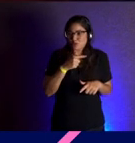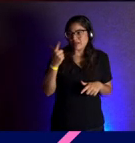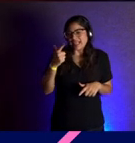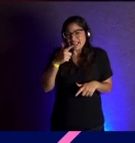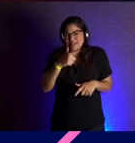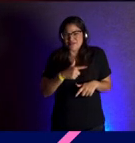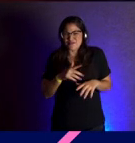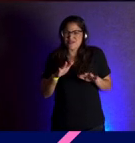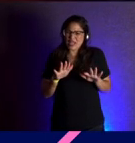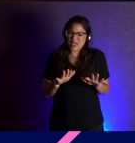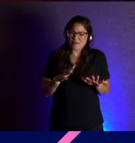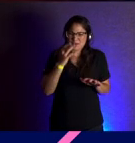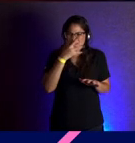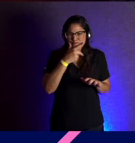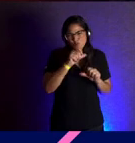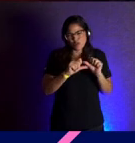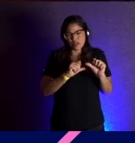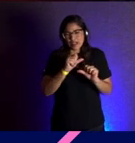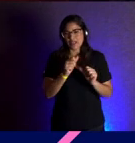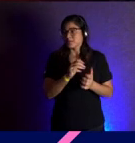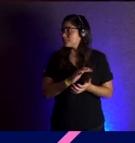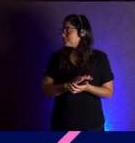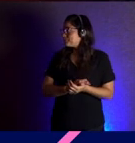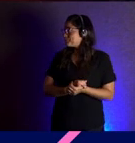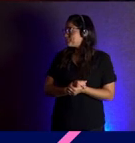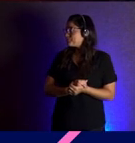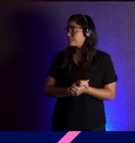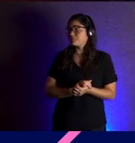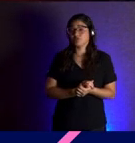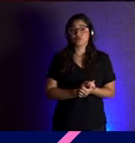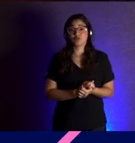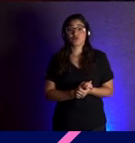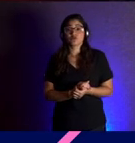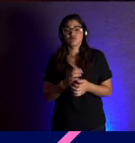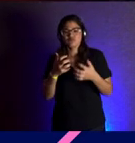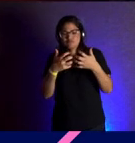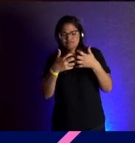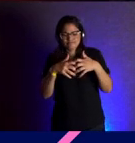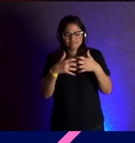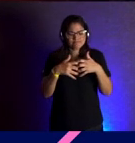no funciona, pasamos. ¿Ah?